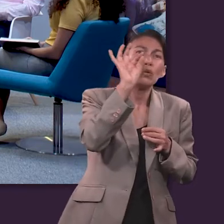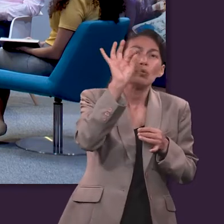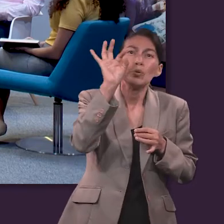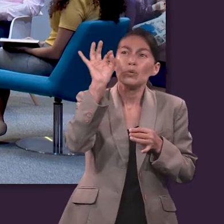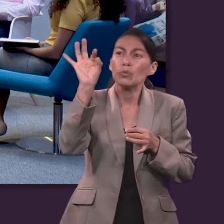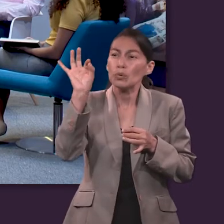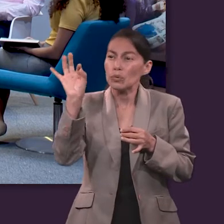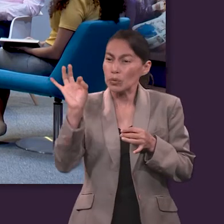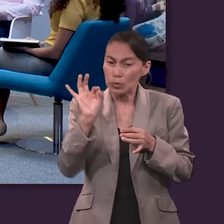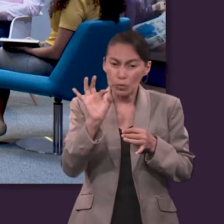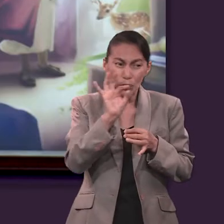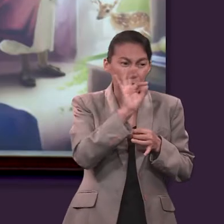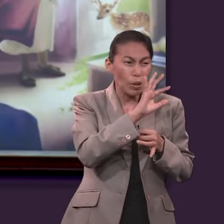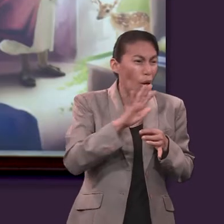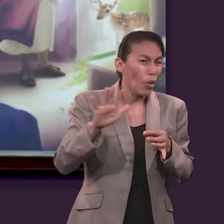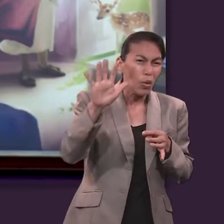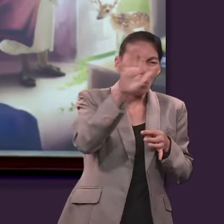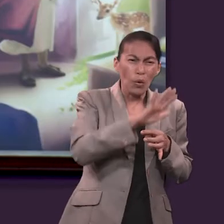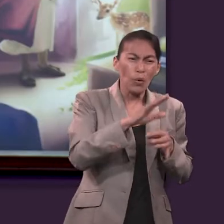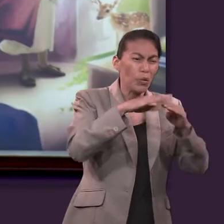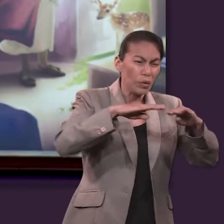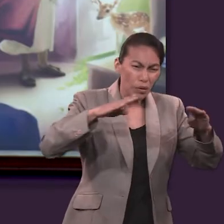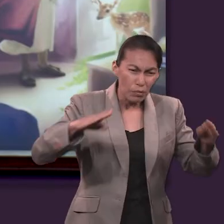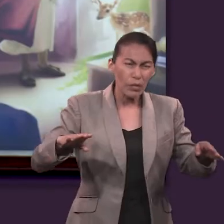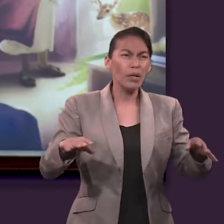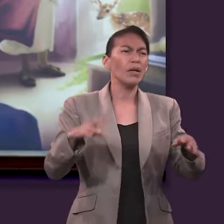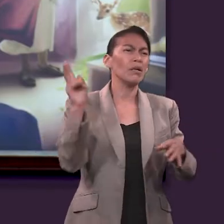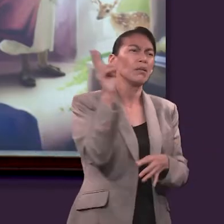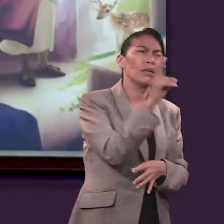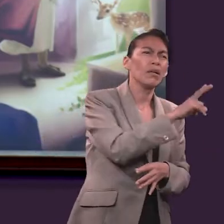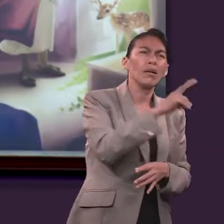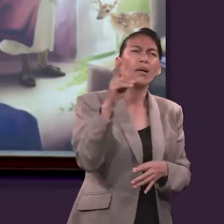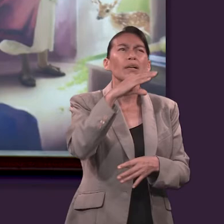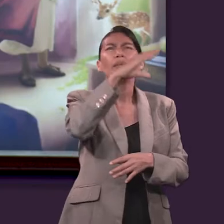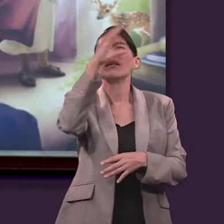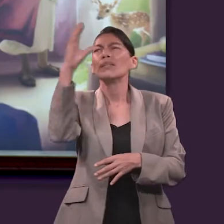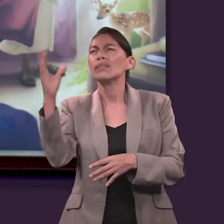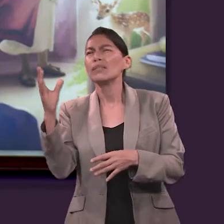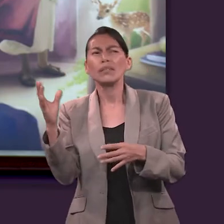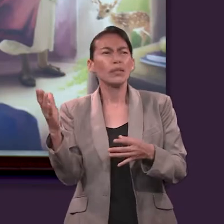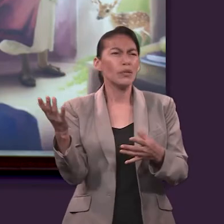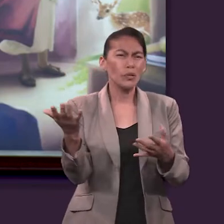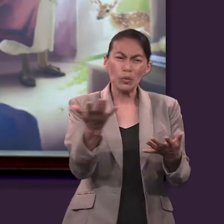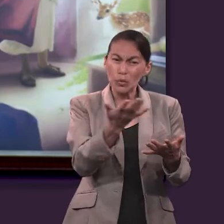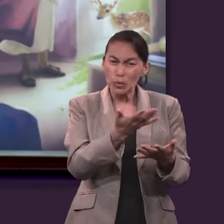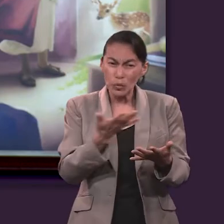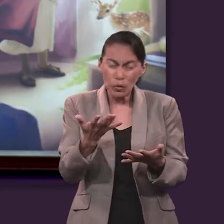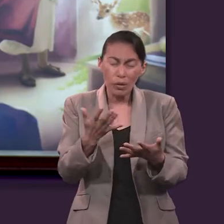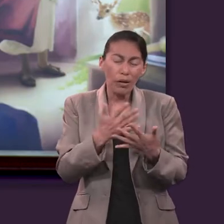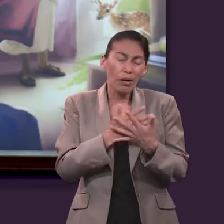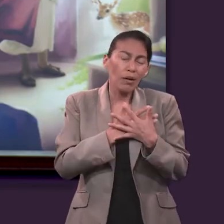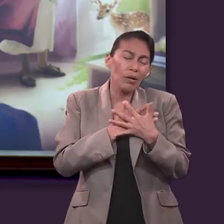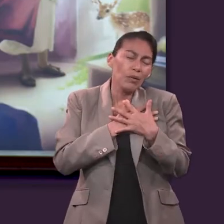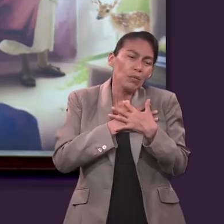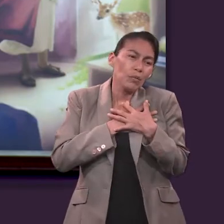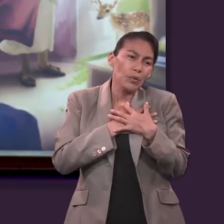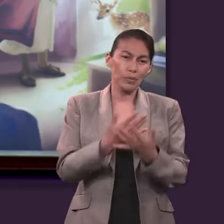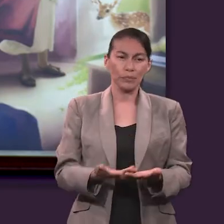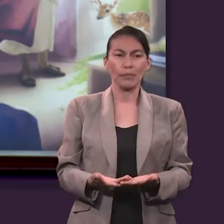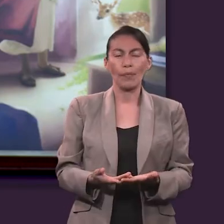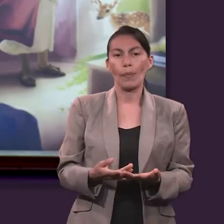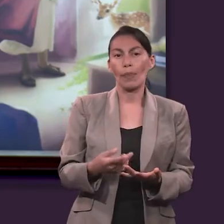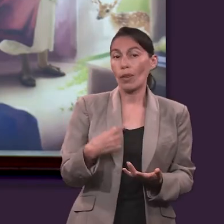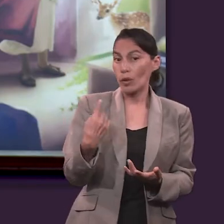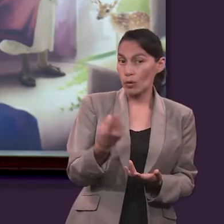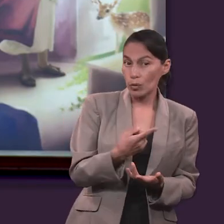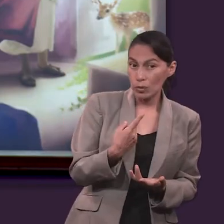tierra, en todas las cosas. Porque ciertamente fuera del corazón humano, que tiende bastante hacia el egoísmo,